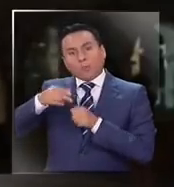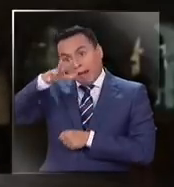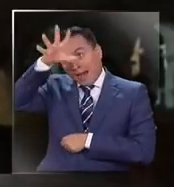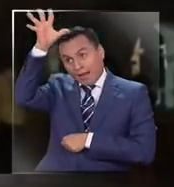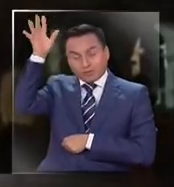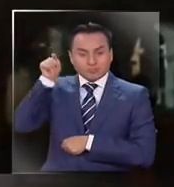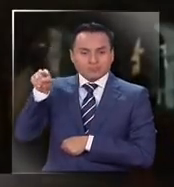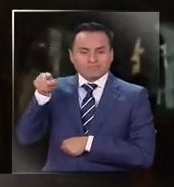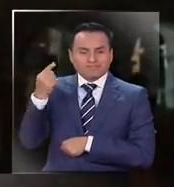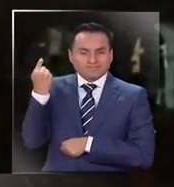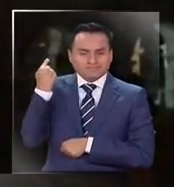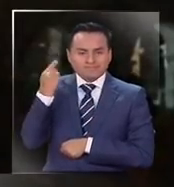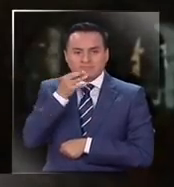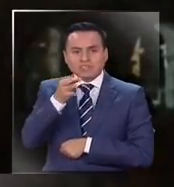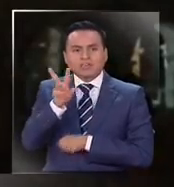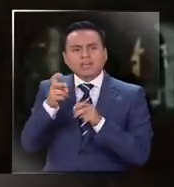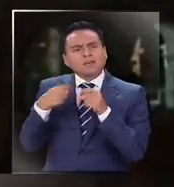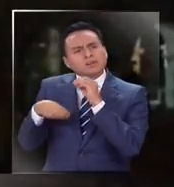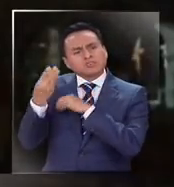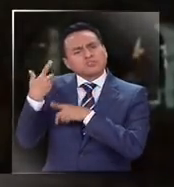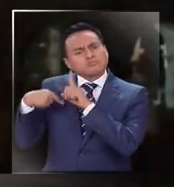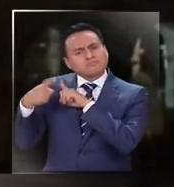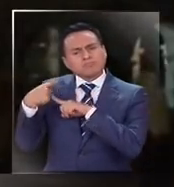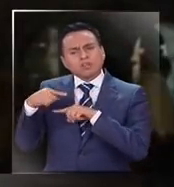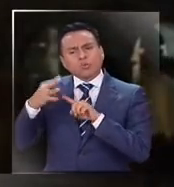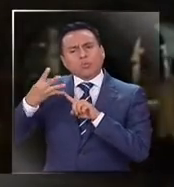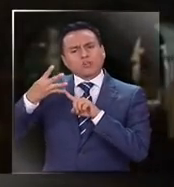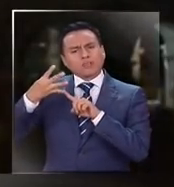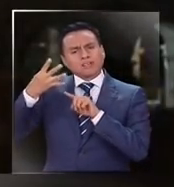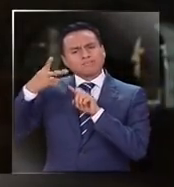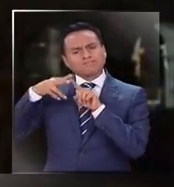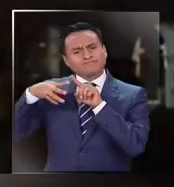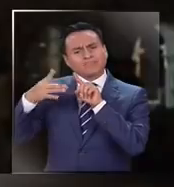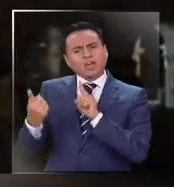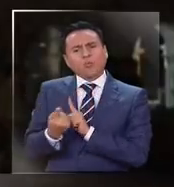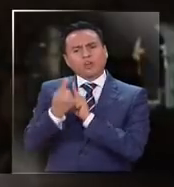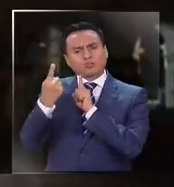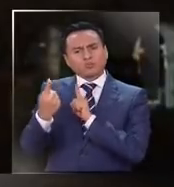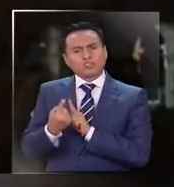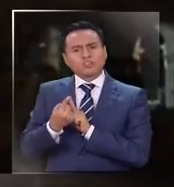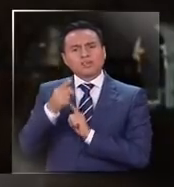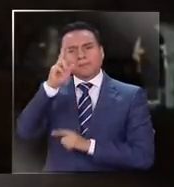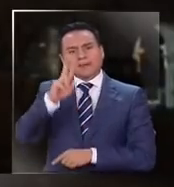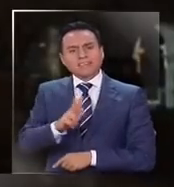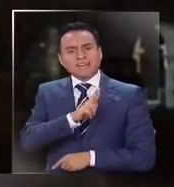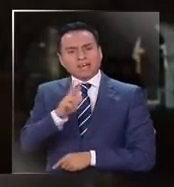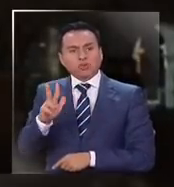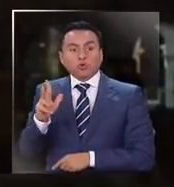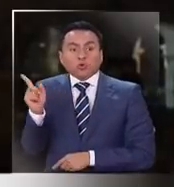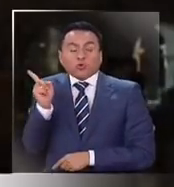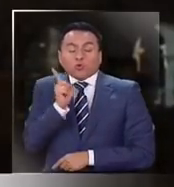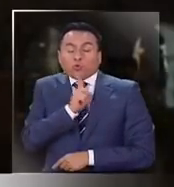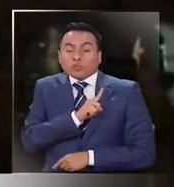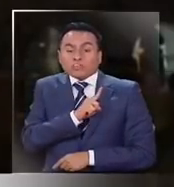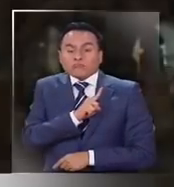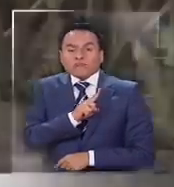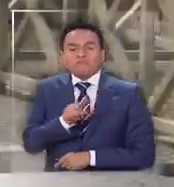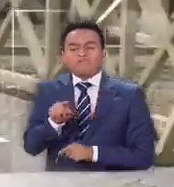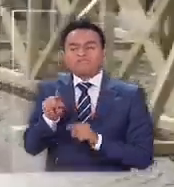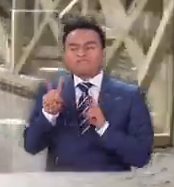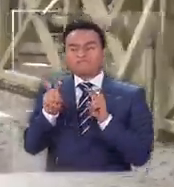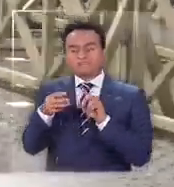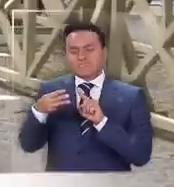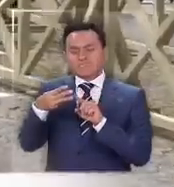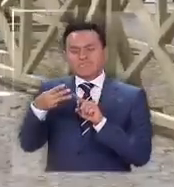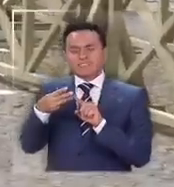espalda. Para contarles de lo que ha sucedido durante esta cuarta jornada de encuentros en el Vaticano, la última, esta vez con las